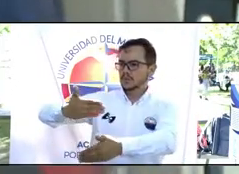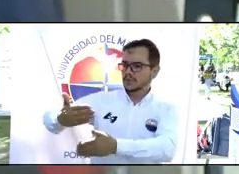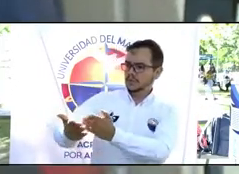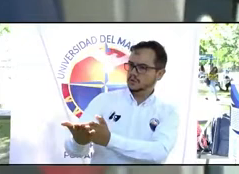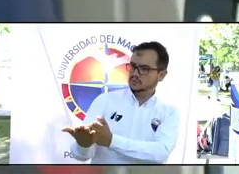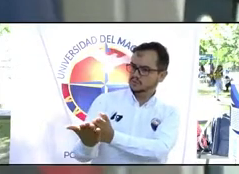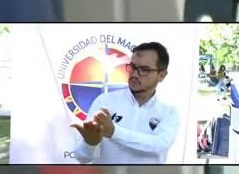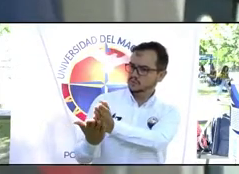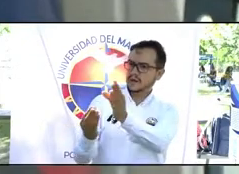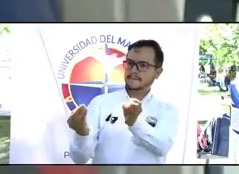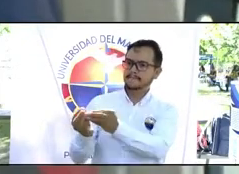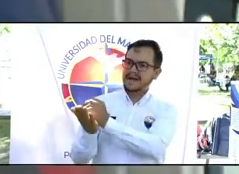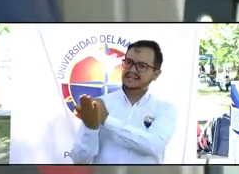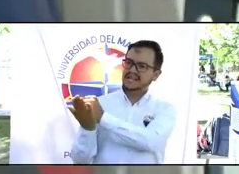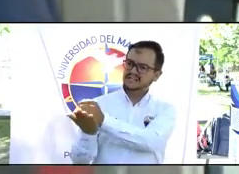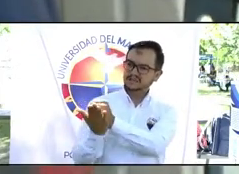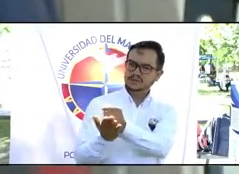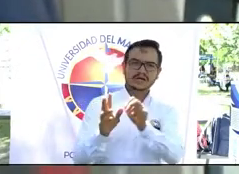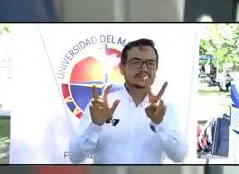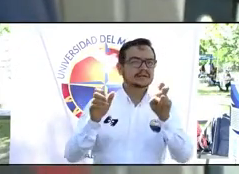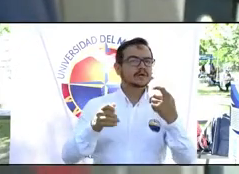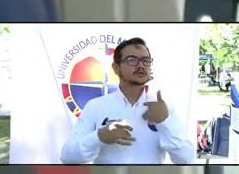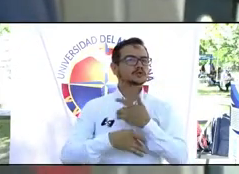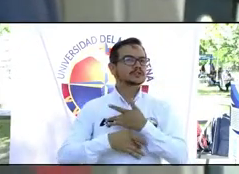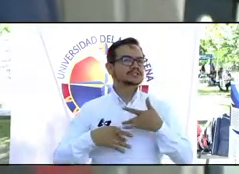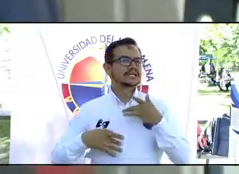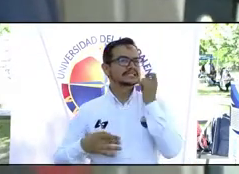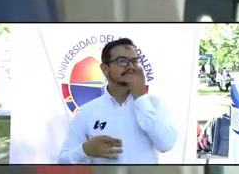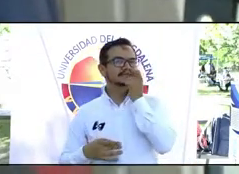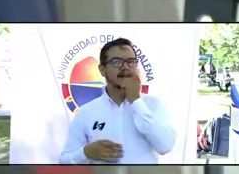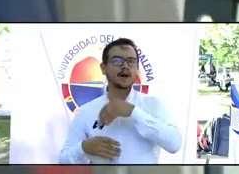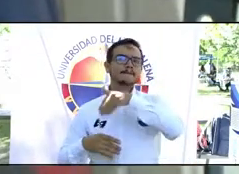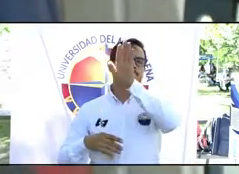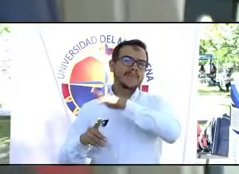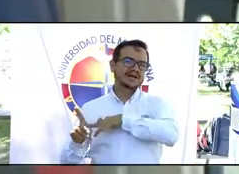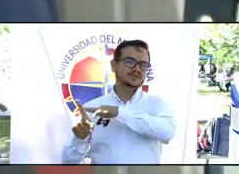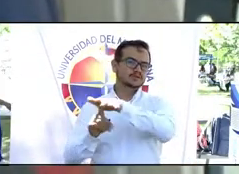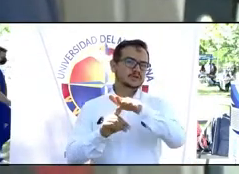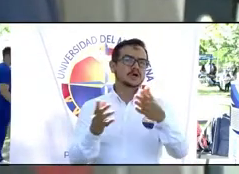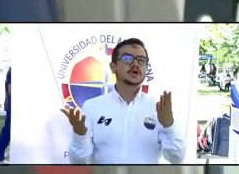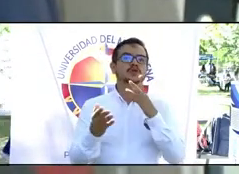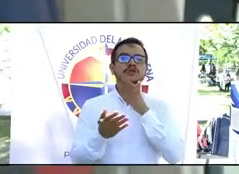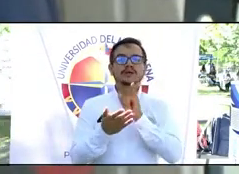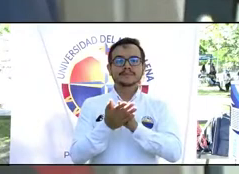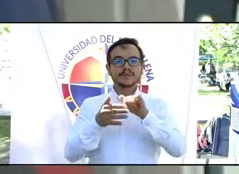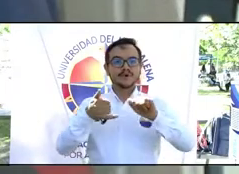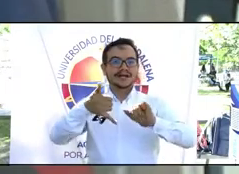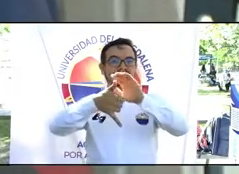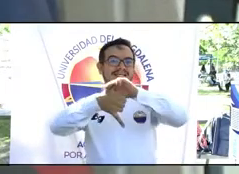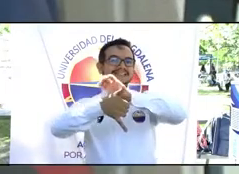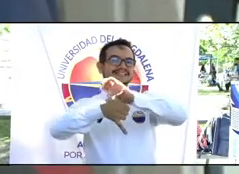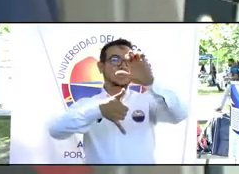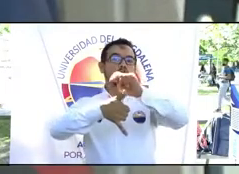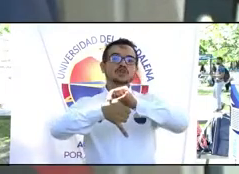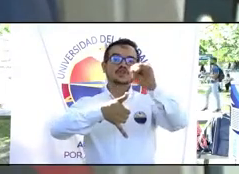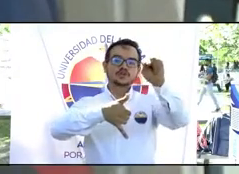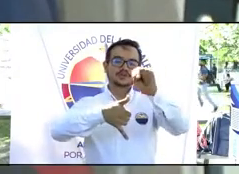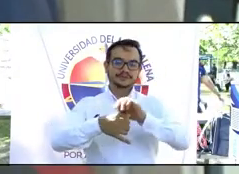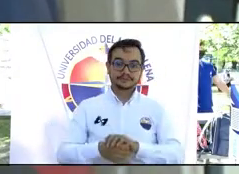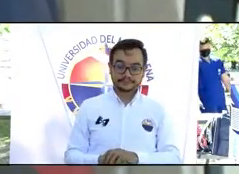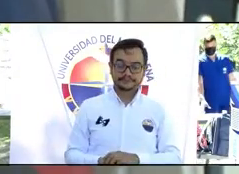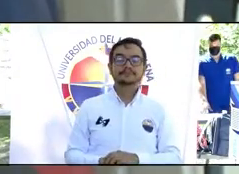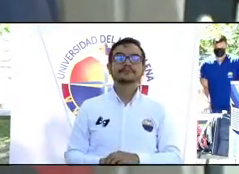asistencial en el área de la salud oral con influencia notable en la zona norte de nuestro país. Del mismo